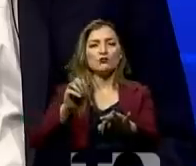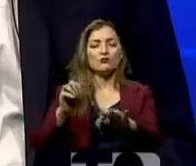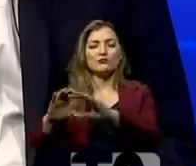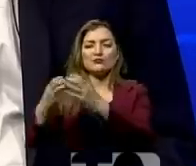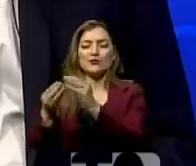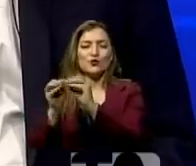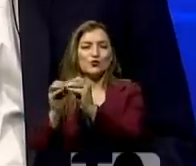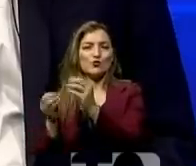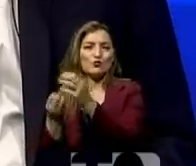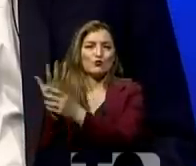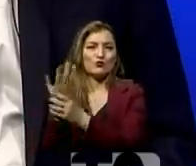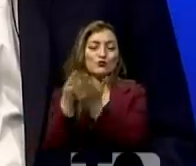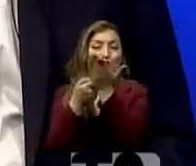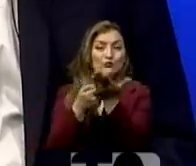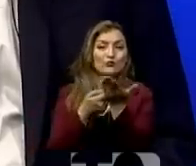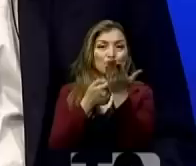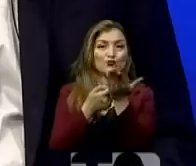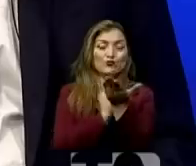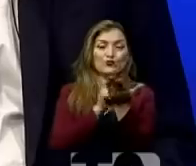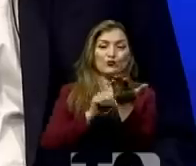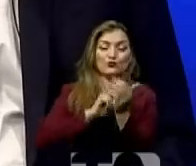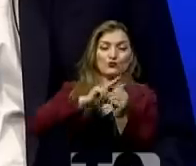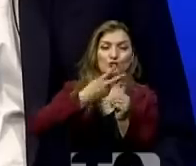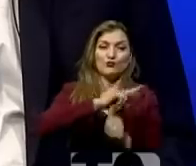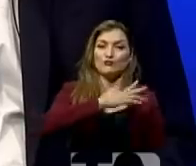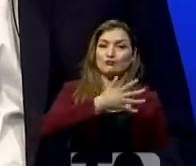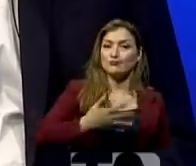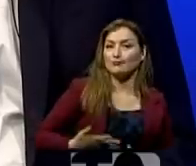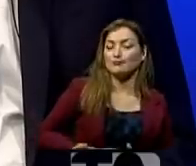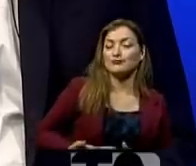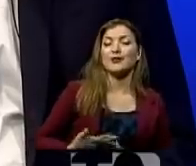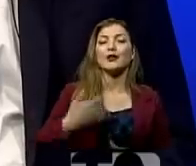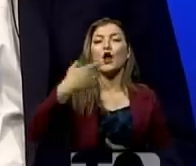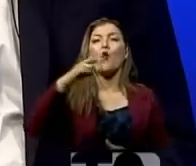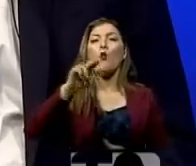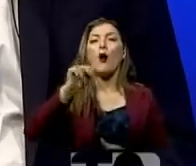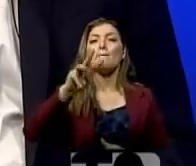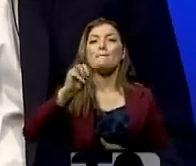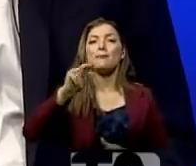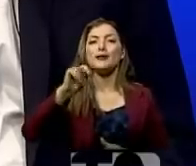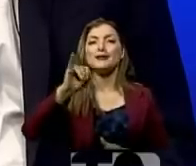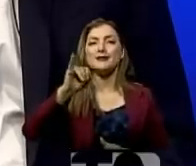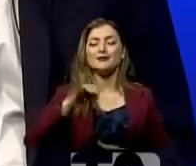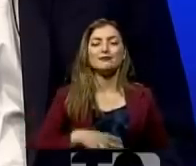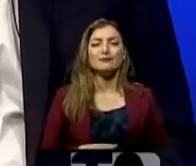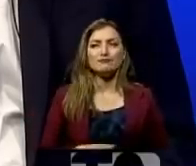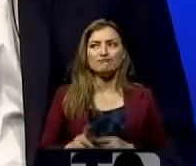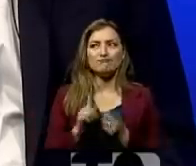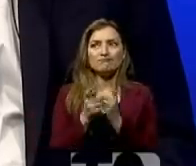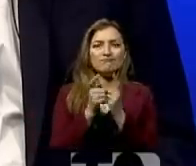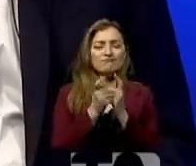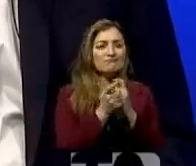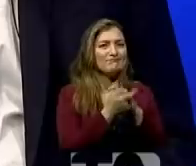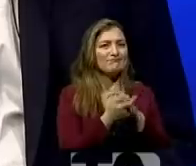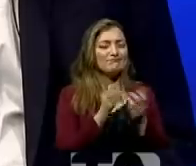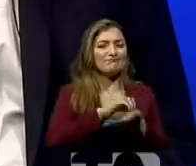para analizar la actuación de la segunda vicepresidenta de la asamblea y toma un nuevo giro el legislativo y